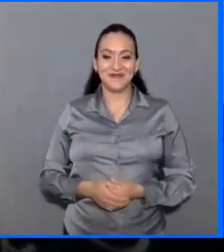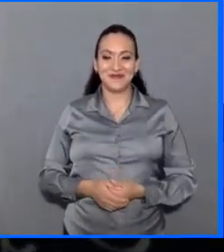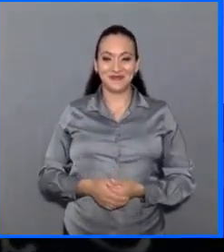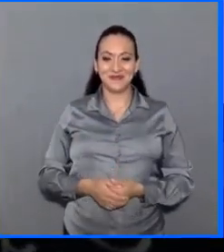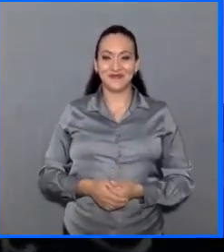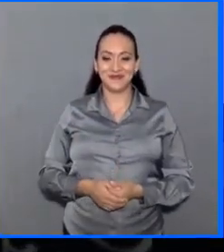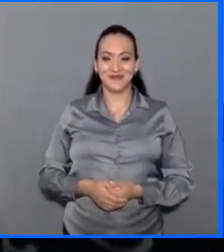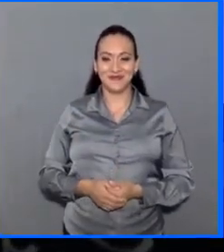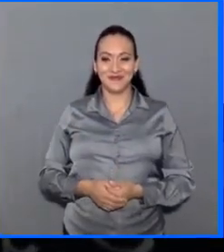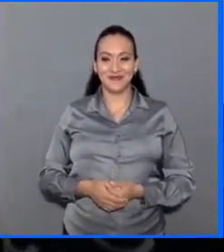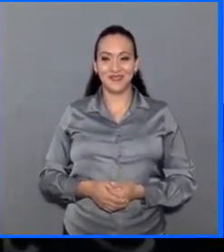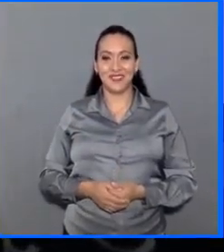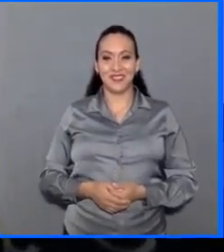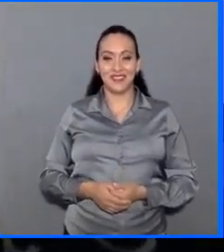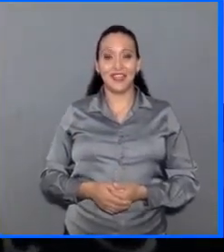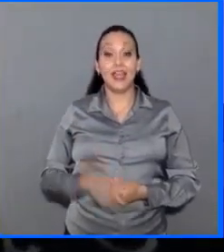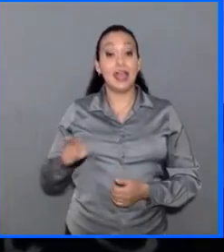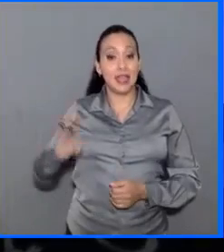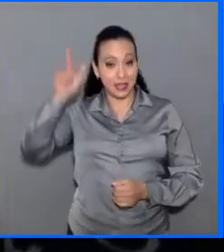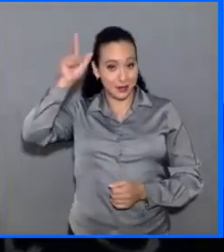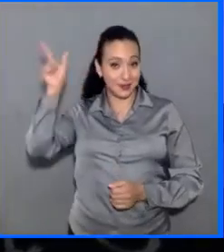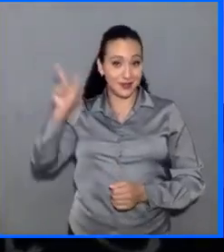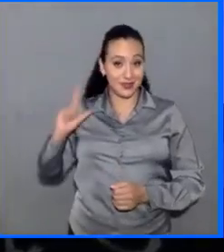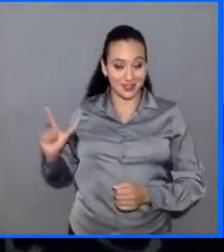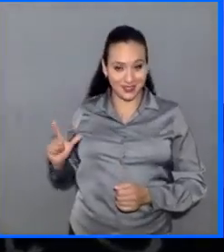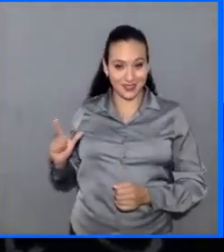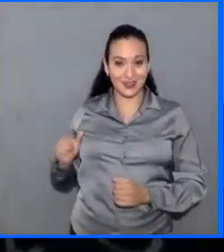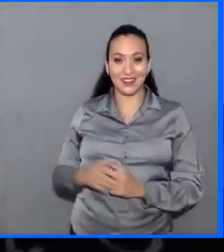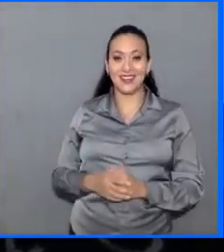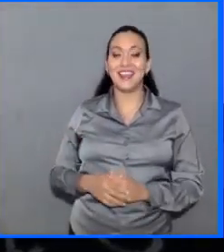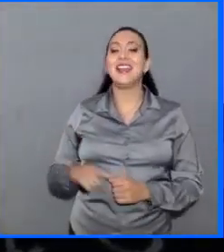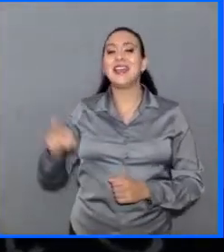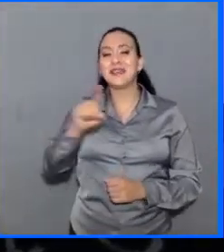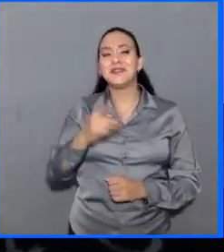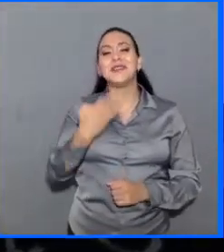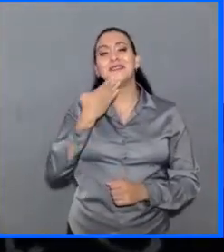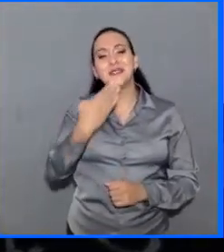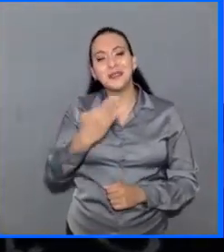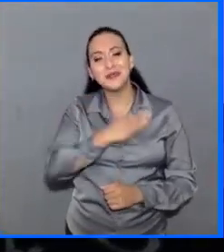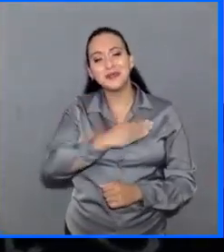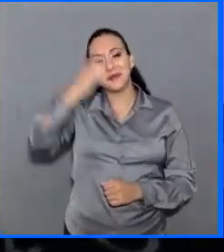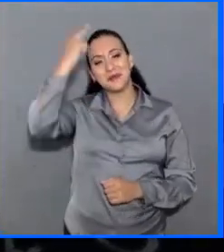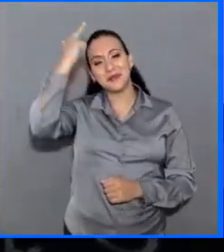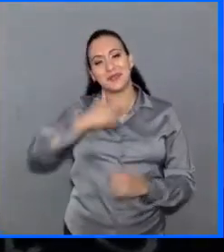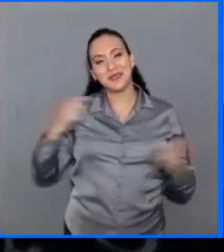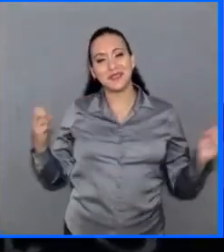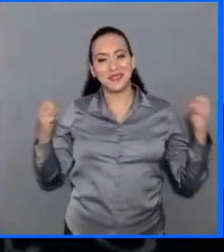Federación. Soy Lorena Sánchez Cabrera y le deseo una excelente noche. Descanse.